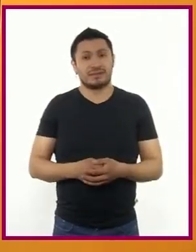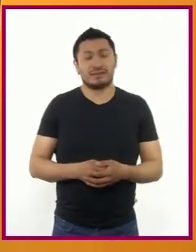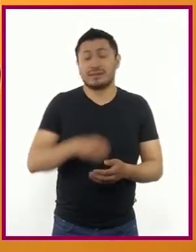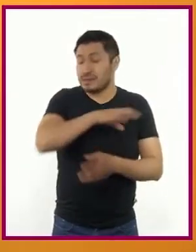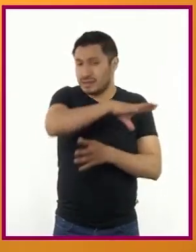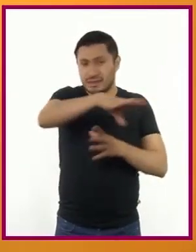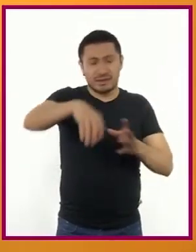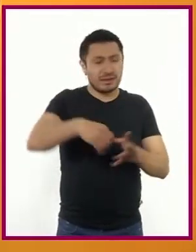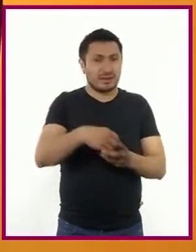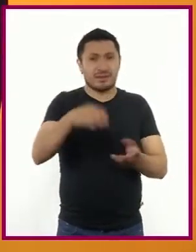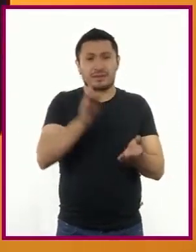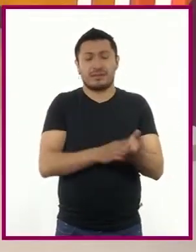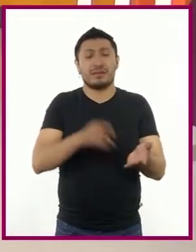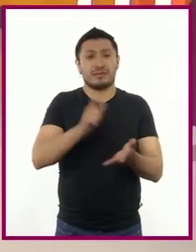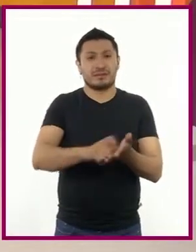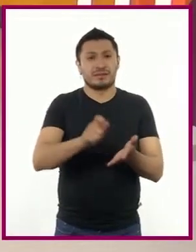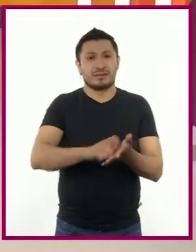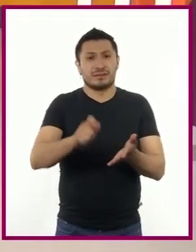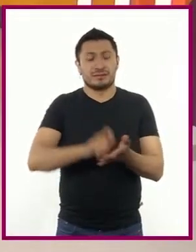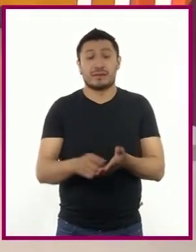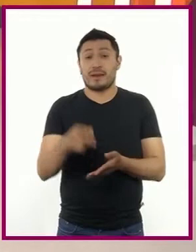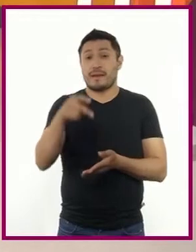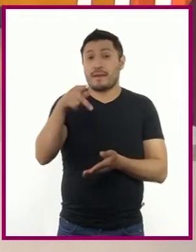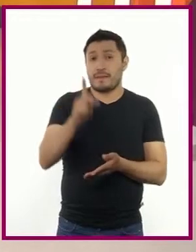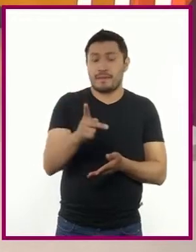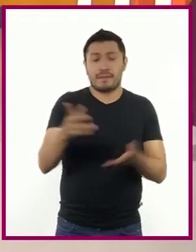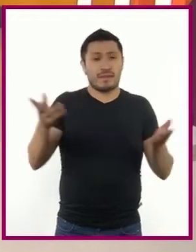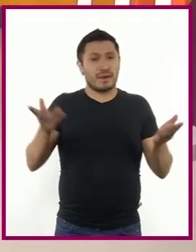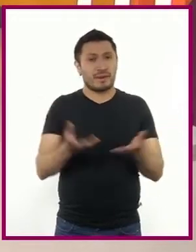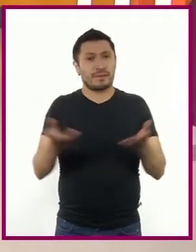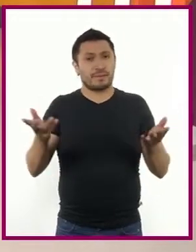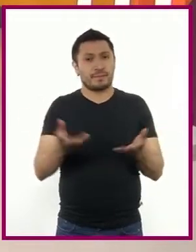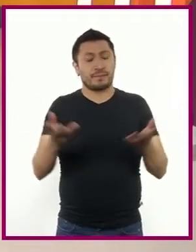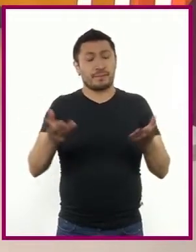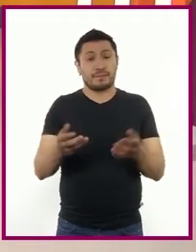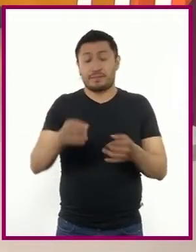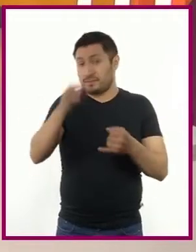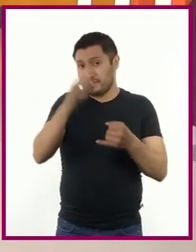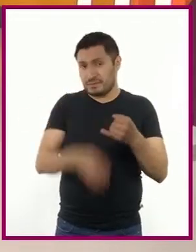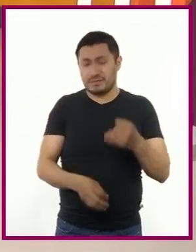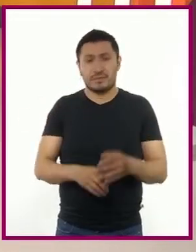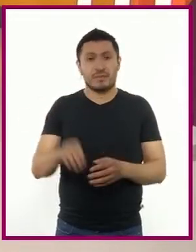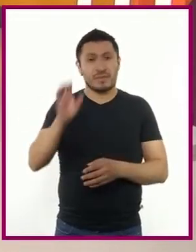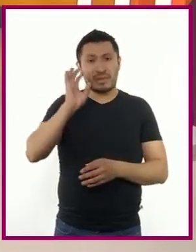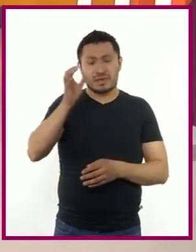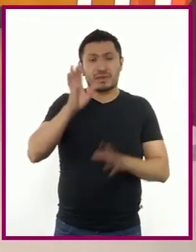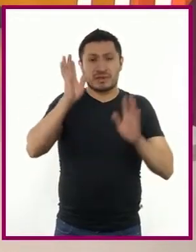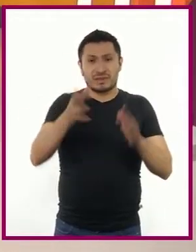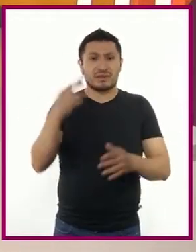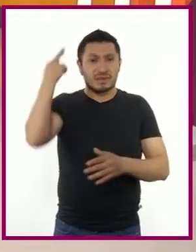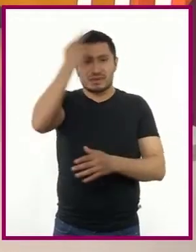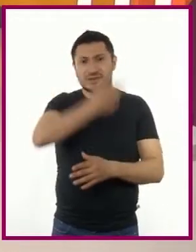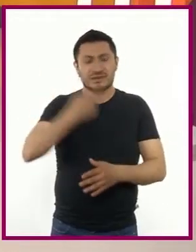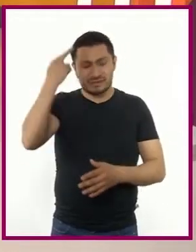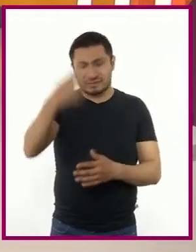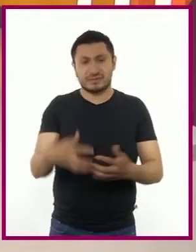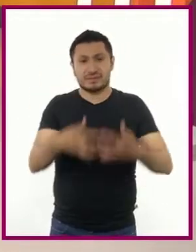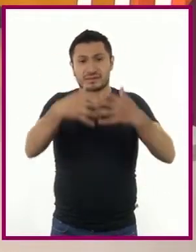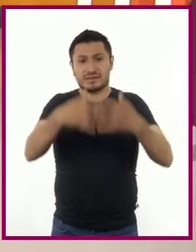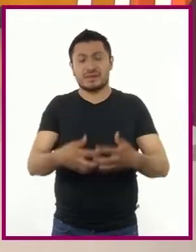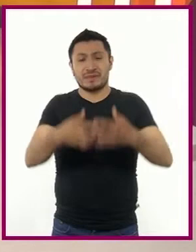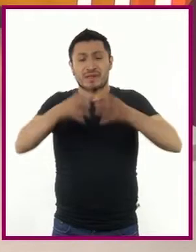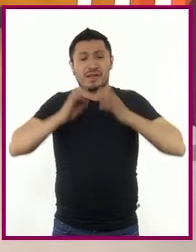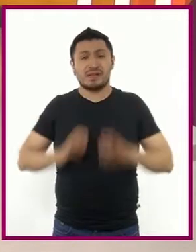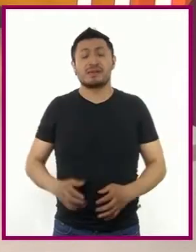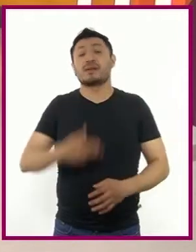completo nuestra monografía, pero lo realizaremos al final, una vez que revisemos el sistema reproductor